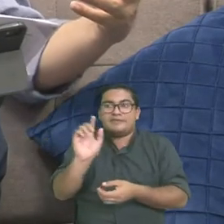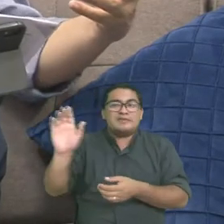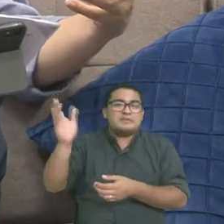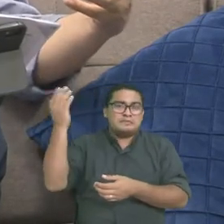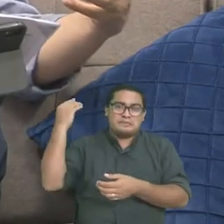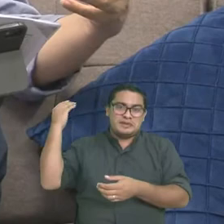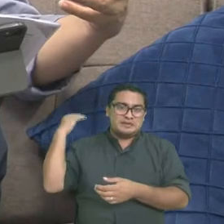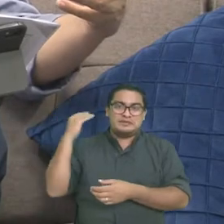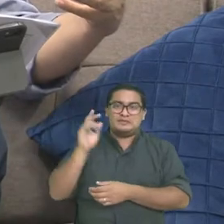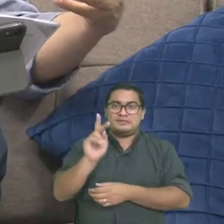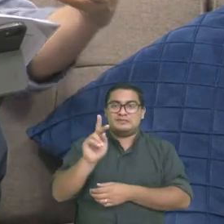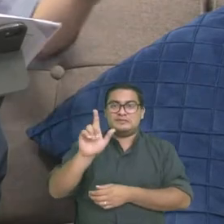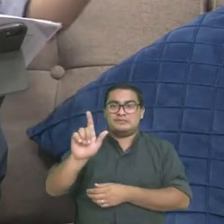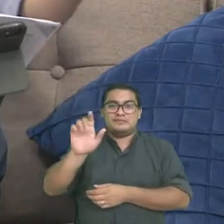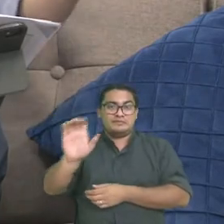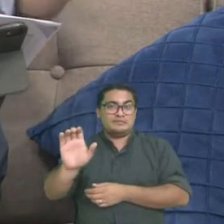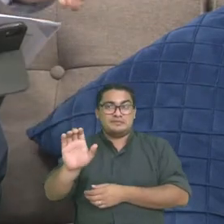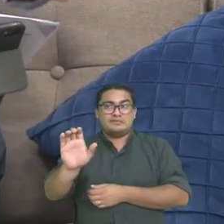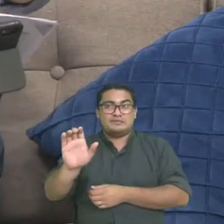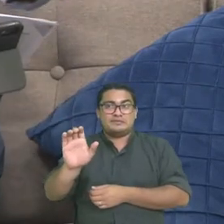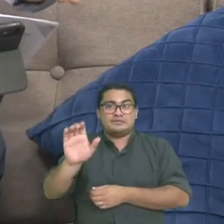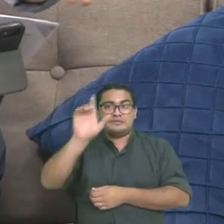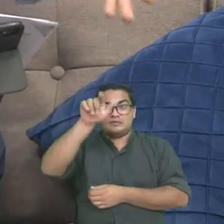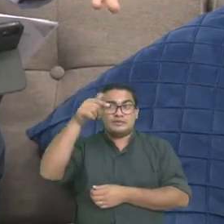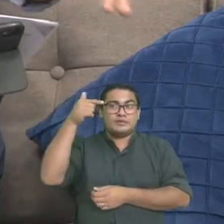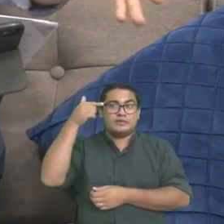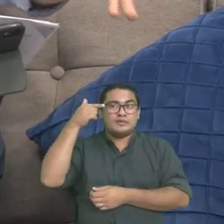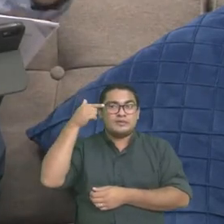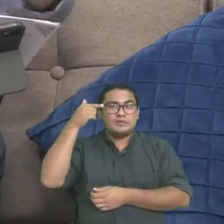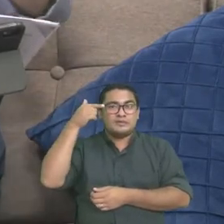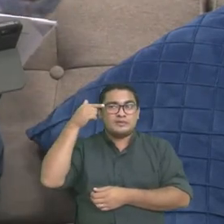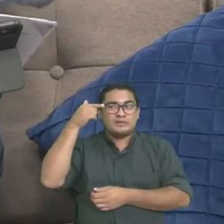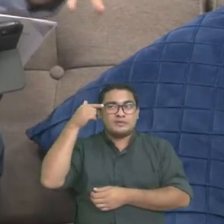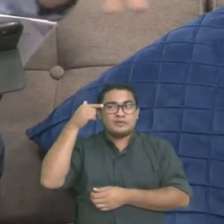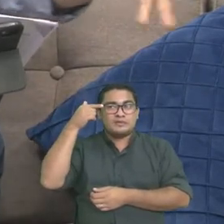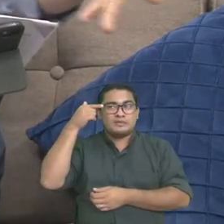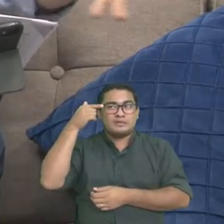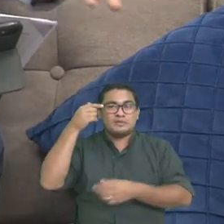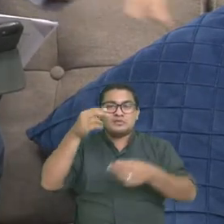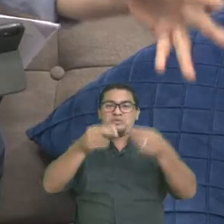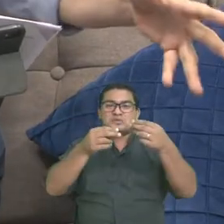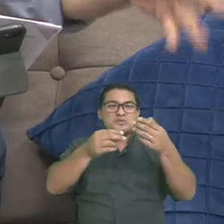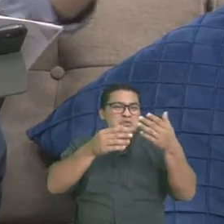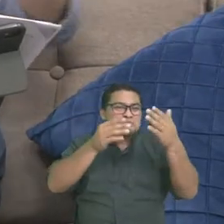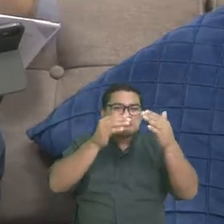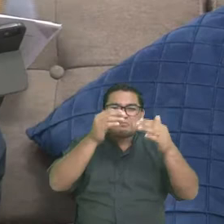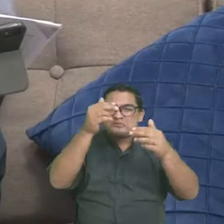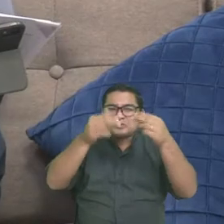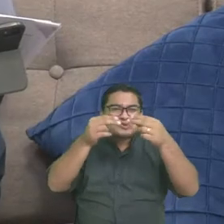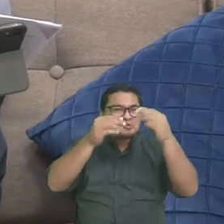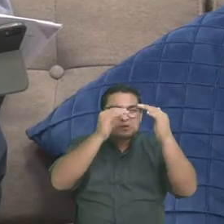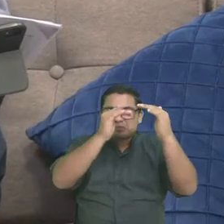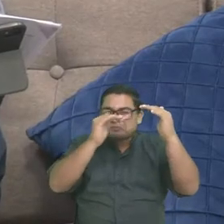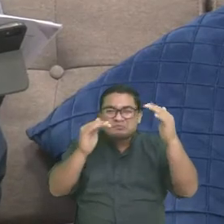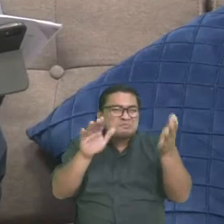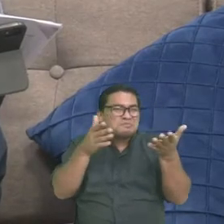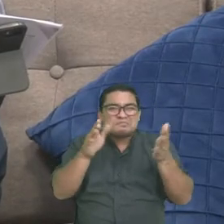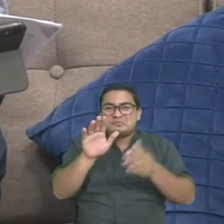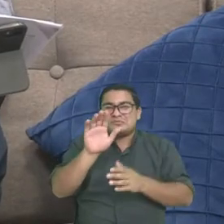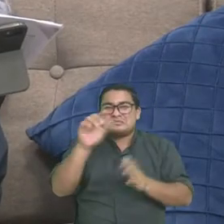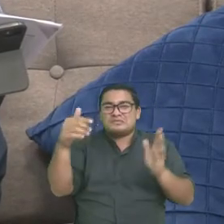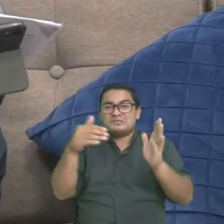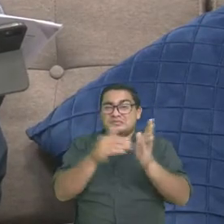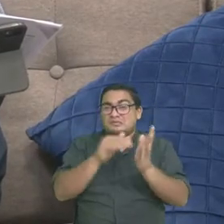administraciones neoliberales, ni siquiera te podías acercar a una cifra, ni siquiera tímida, a esos casi 7.500